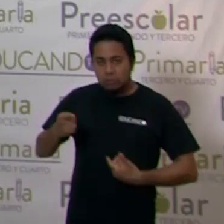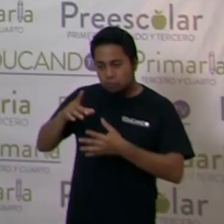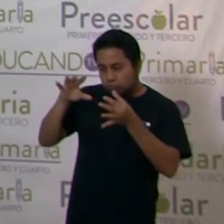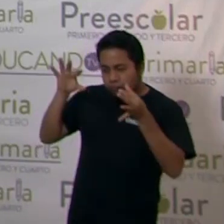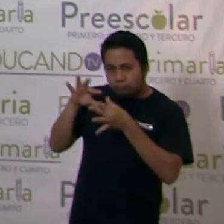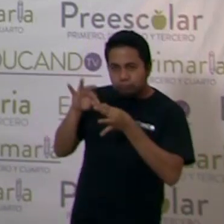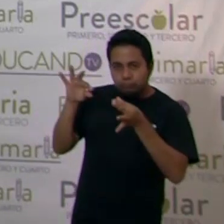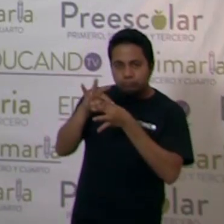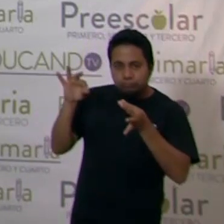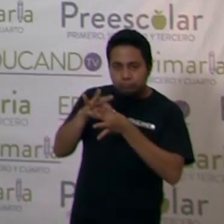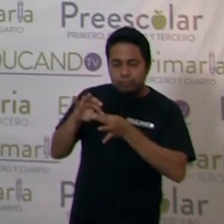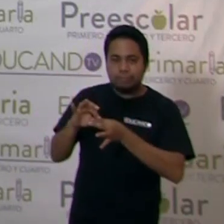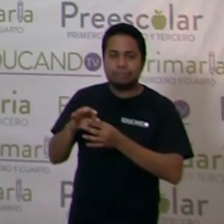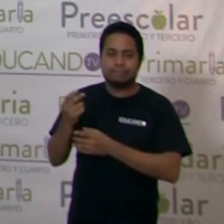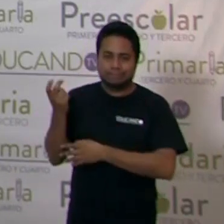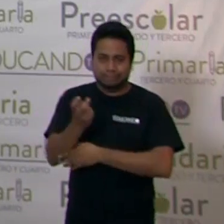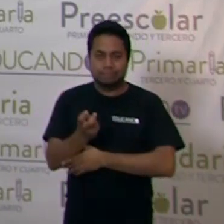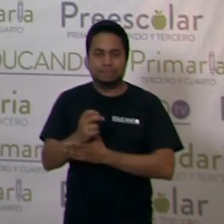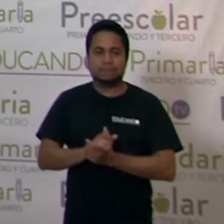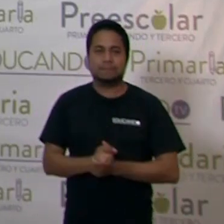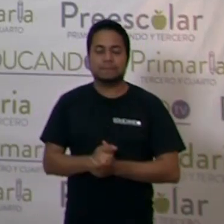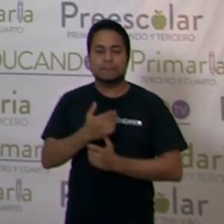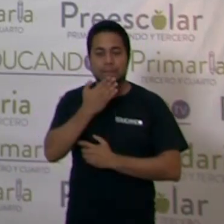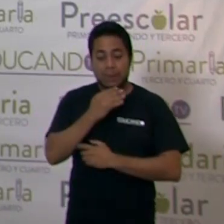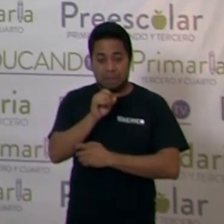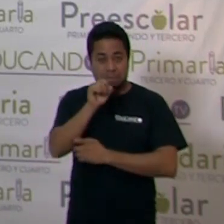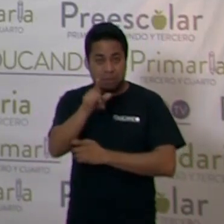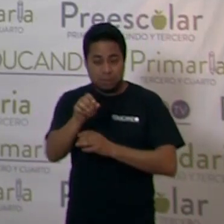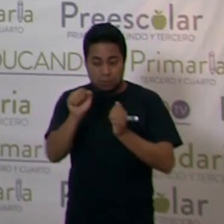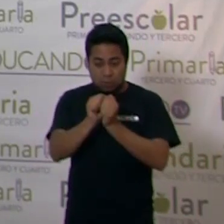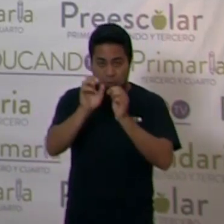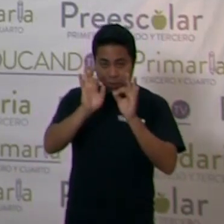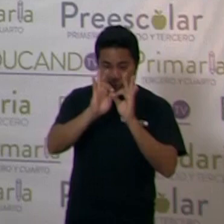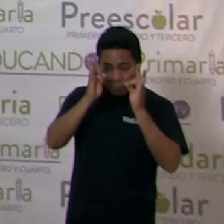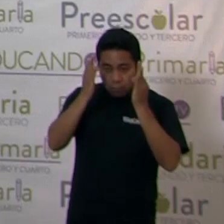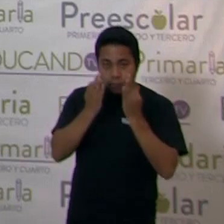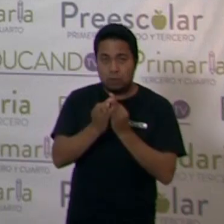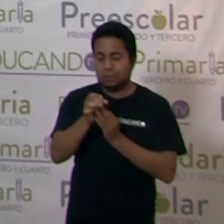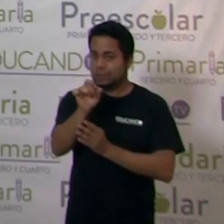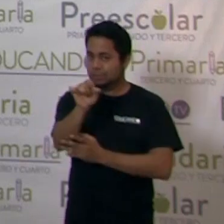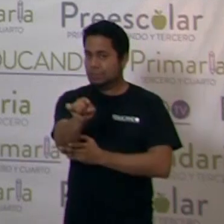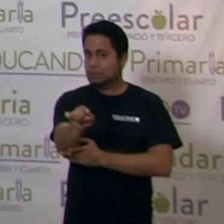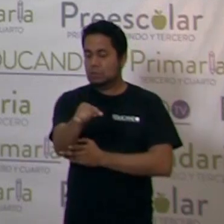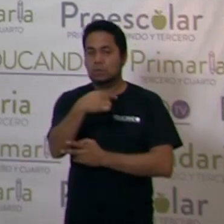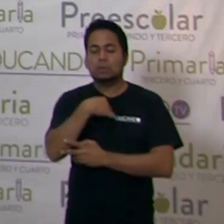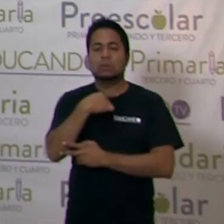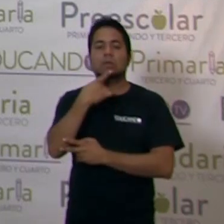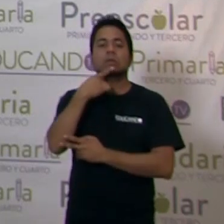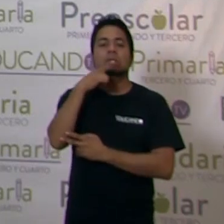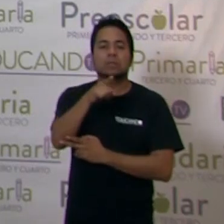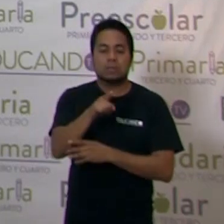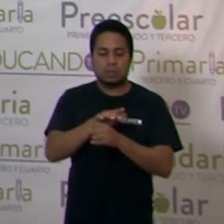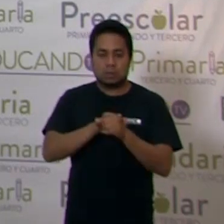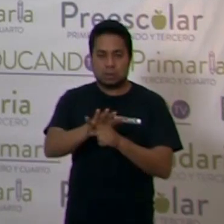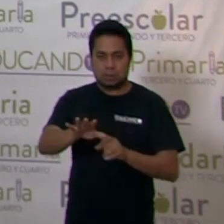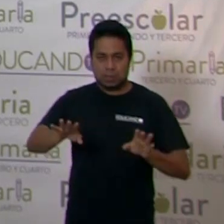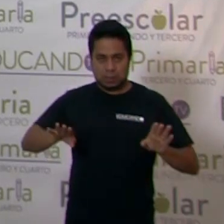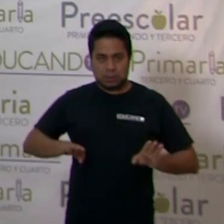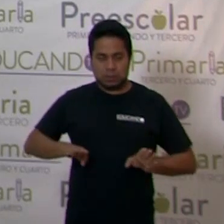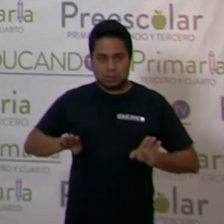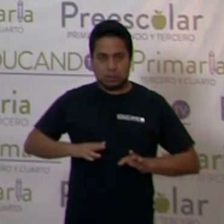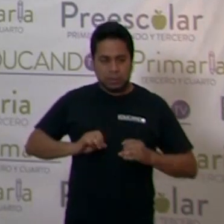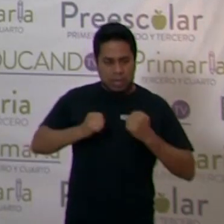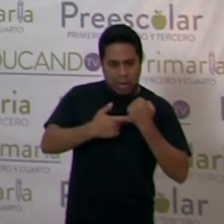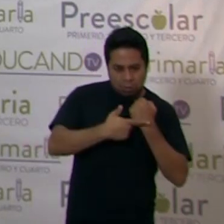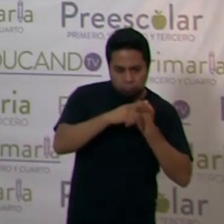diste entonces así pasa con las figuras te voy a mencionar las características algunas se